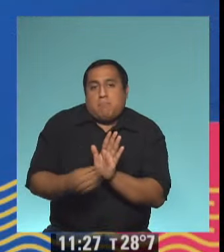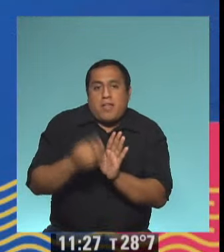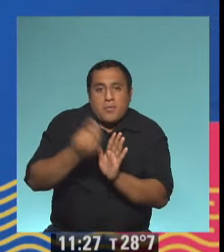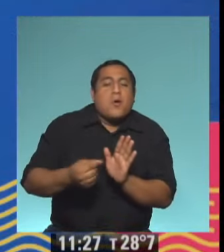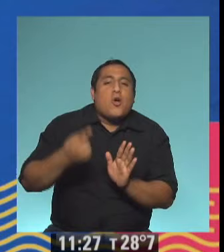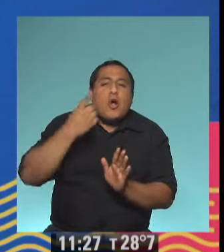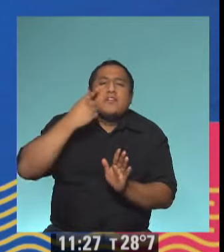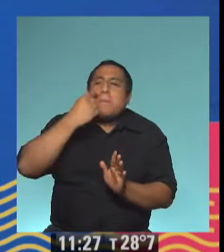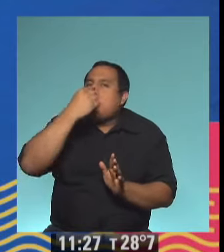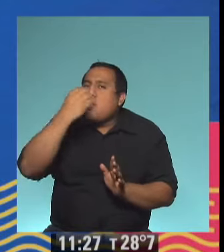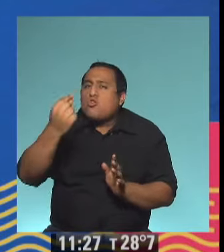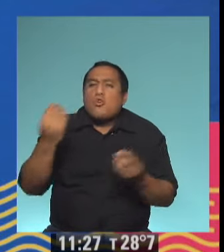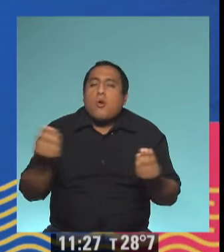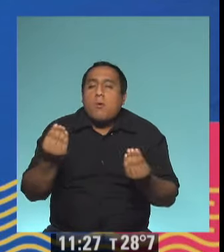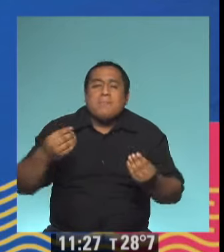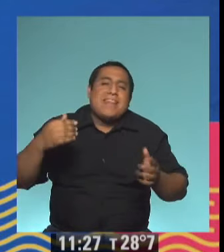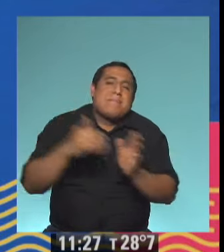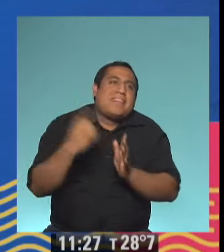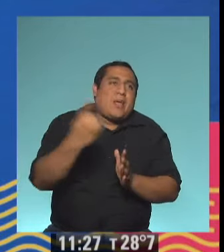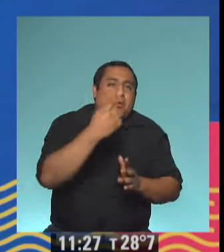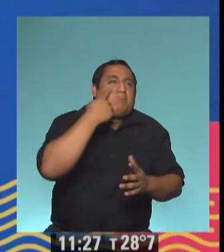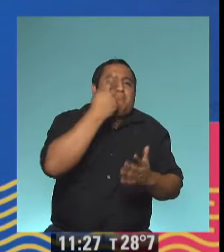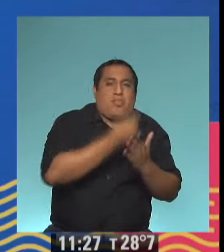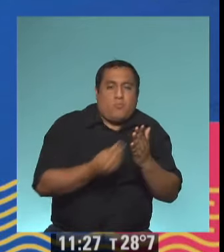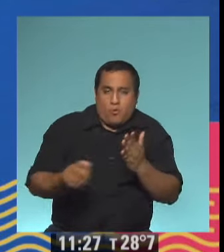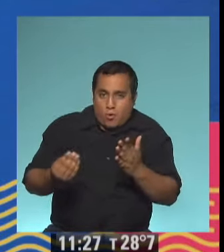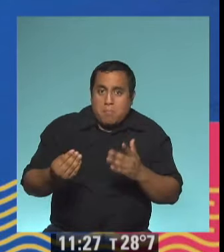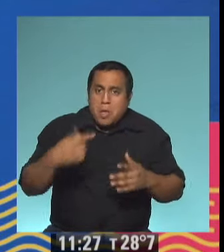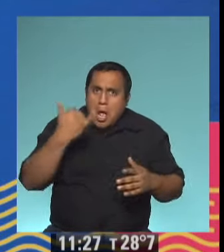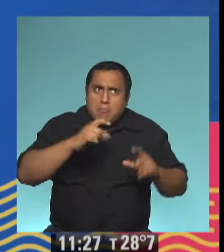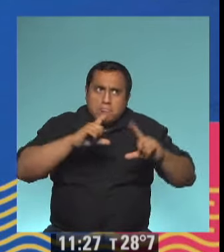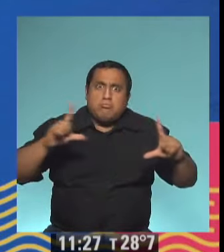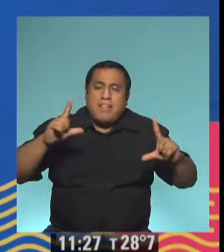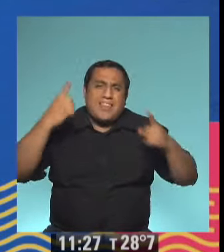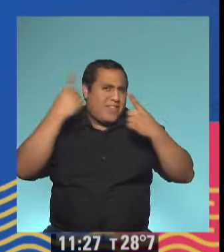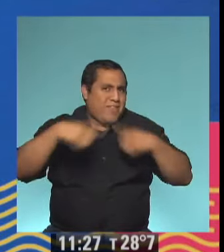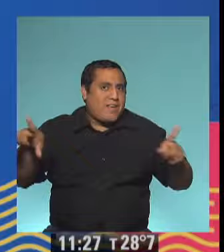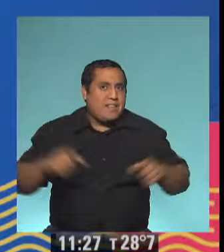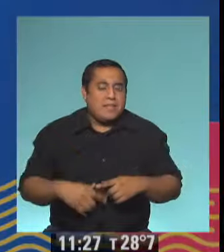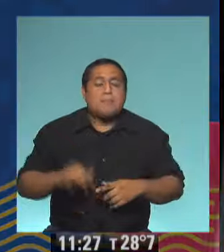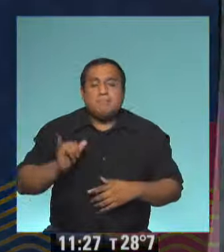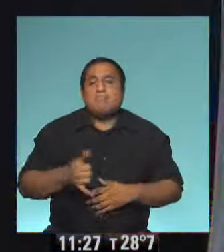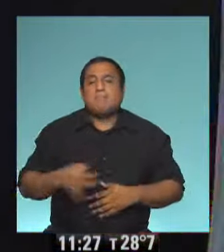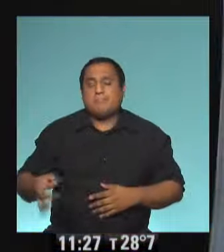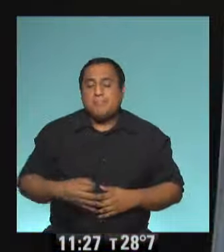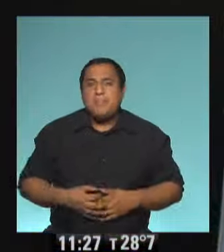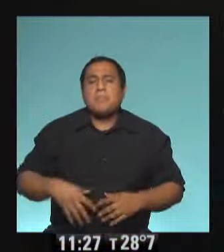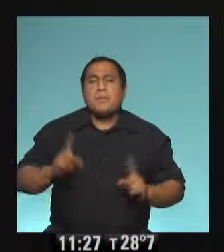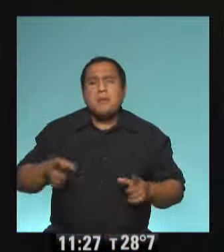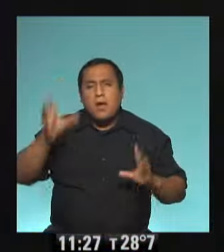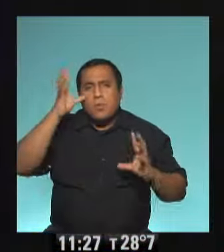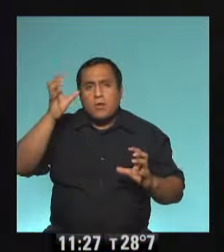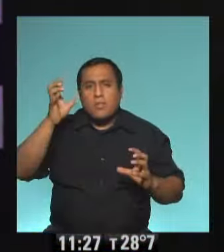a Pinocho quizás de alguna manera o como lo dibujamos, pero también teníamos esta ilustración distinta como lo conocíamos. Exacto. ¿Y se acuerdan que